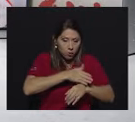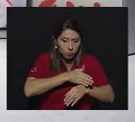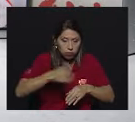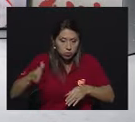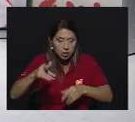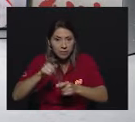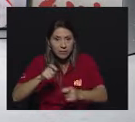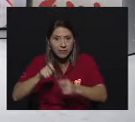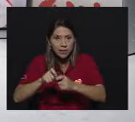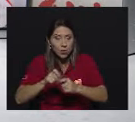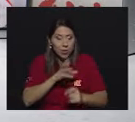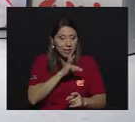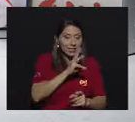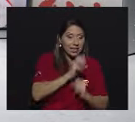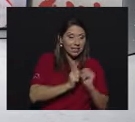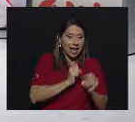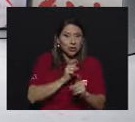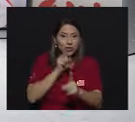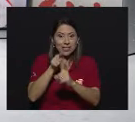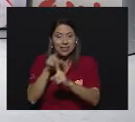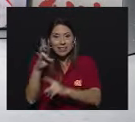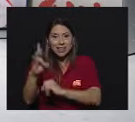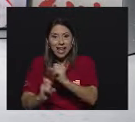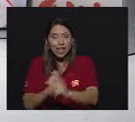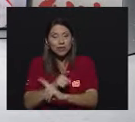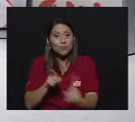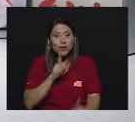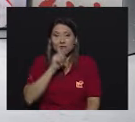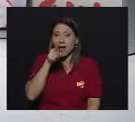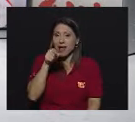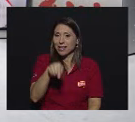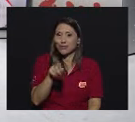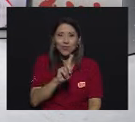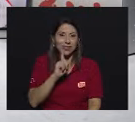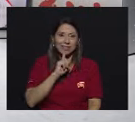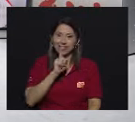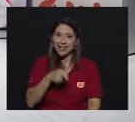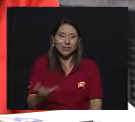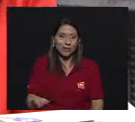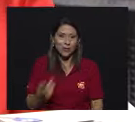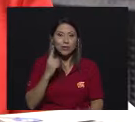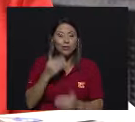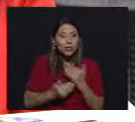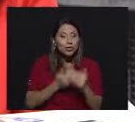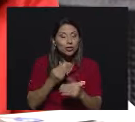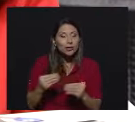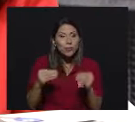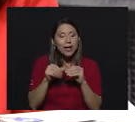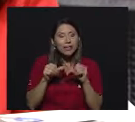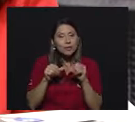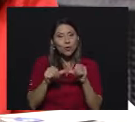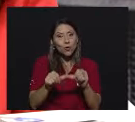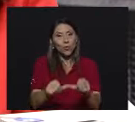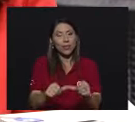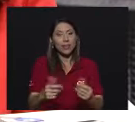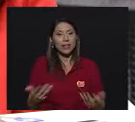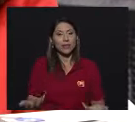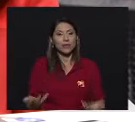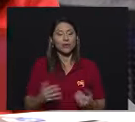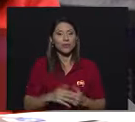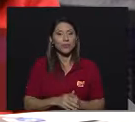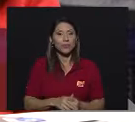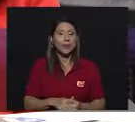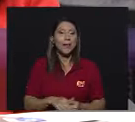momento, de 6 años a 7 años, cuando eso no es cierto, ¿verdad? Es un proceso más